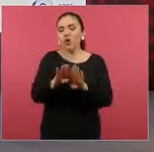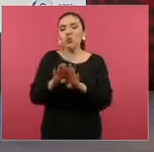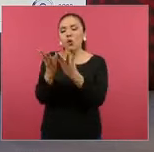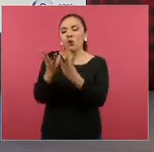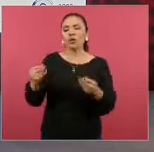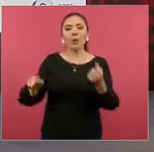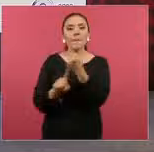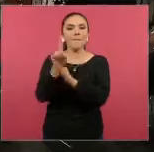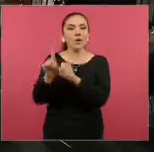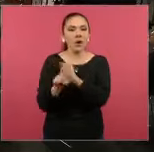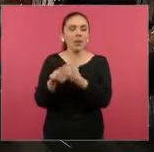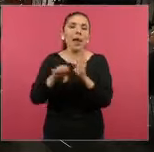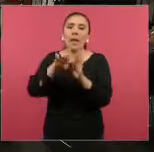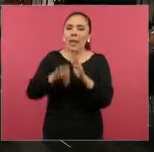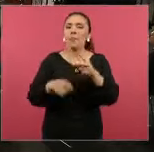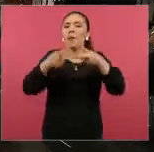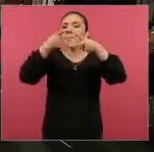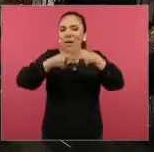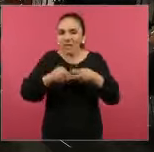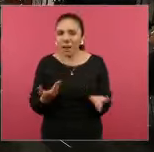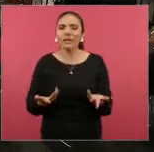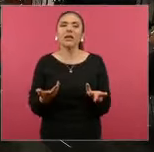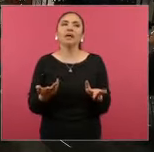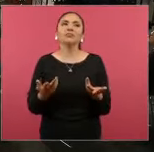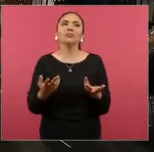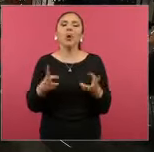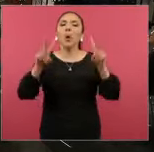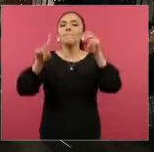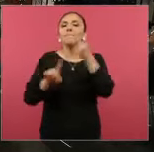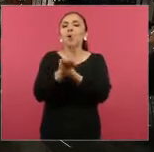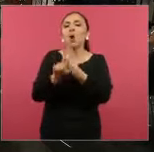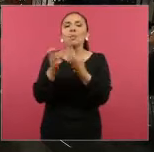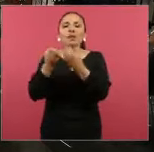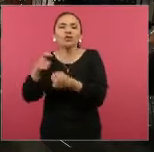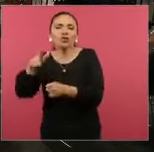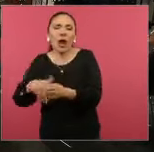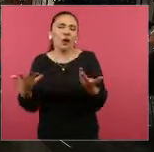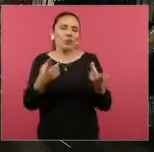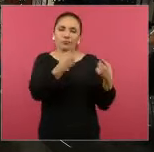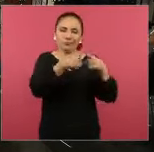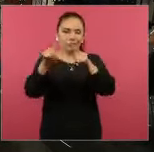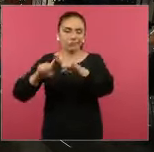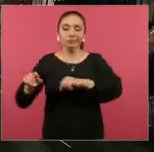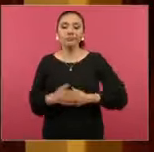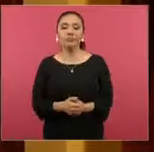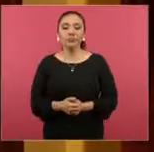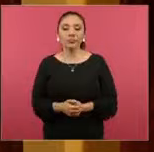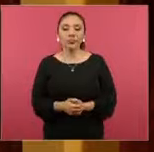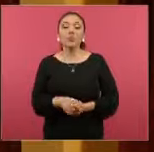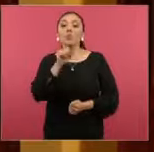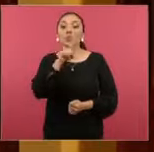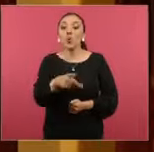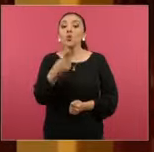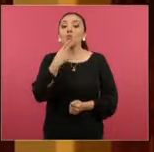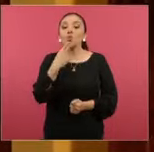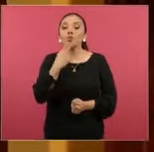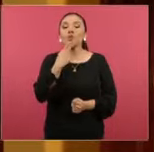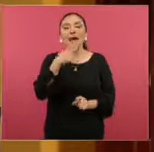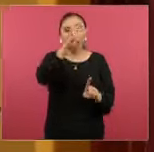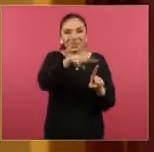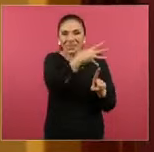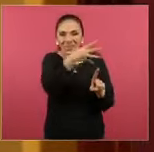dijimos, de la cuestión matemática, también cuestiones de problemas sociales, etc. Van a usar tablas y gráficas, como lo